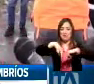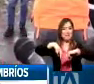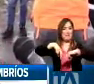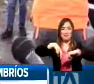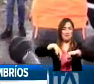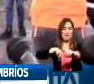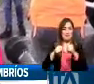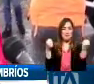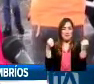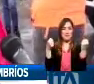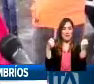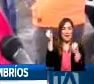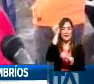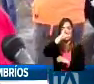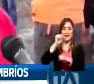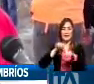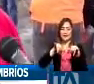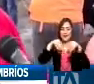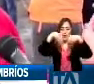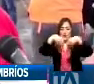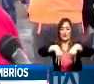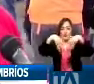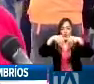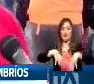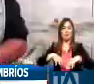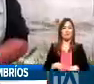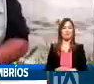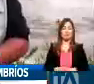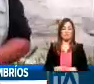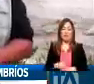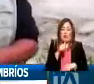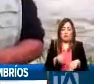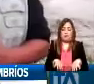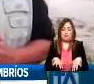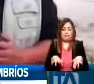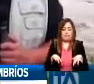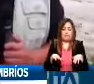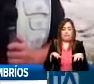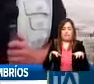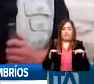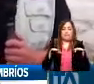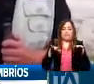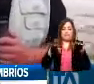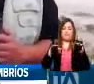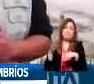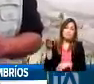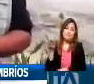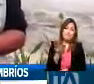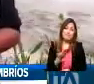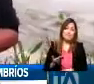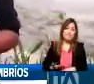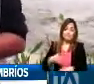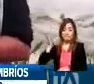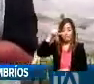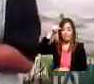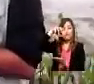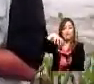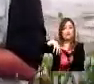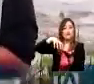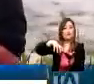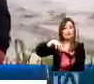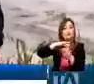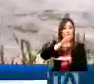parte de la sierra sigue lloviendo y el agua va a seguir subiendo. Muy bien, ustedes han escuchado lo que manifiesta el presidente del gobierno parroquial justamente